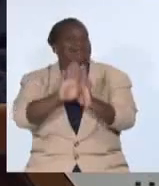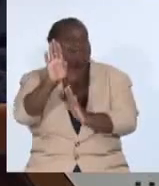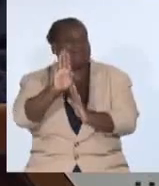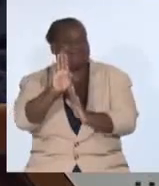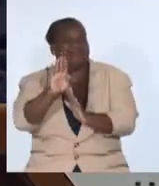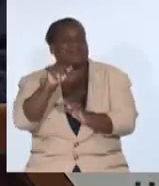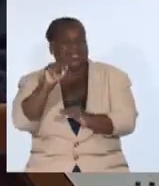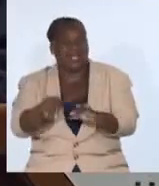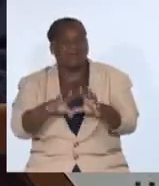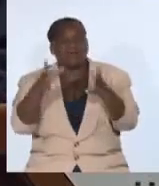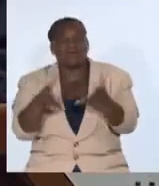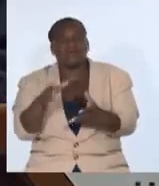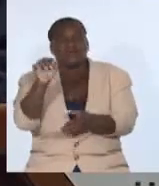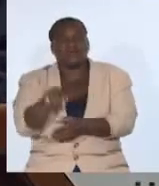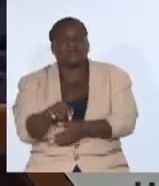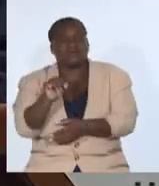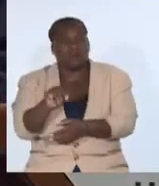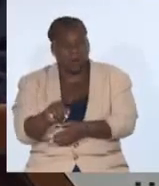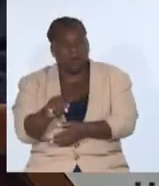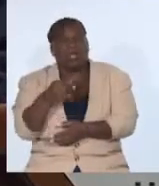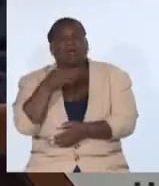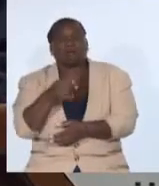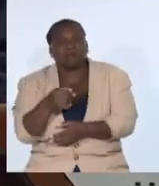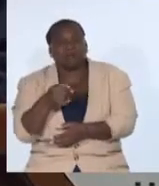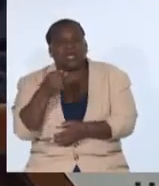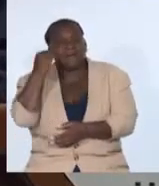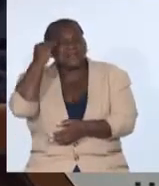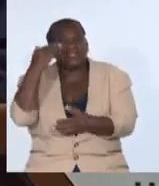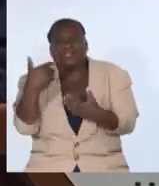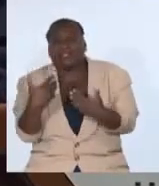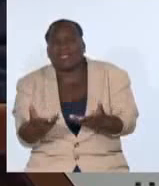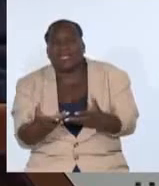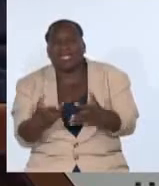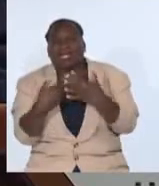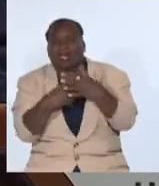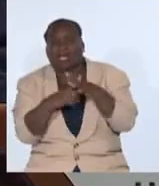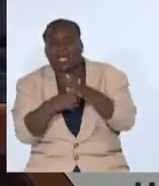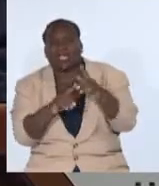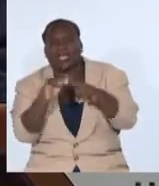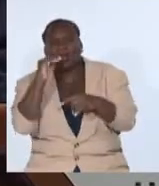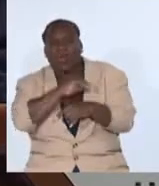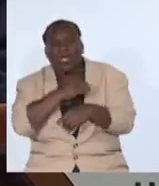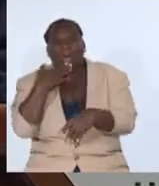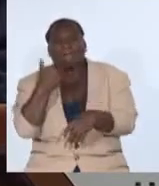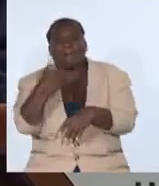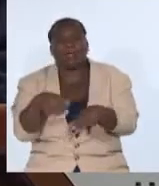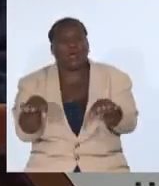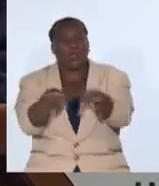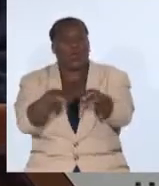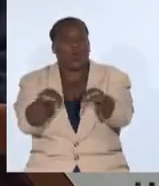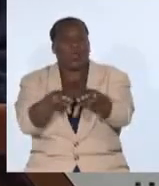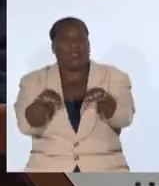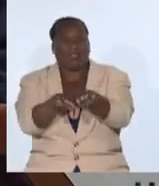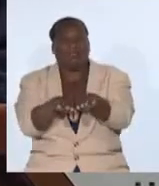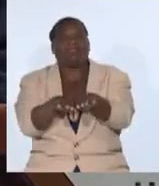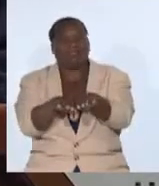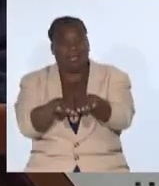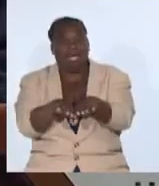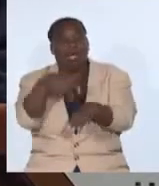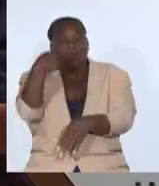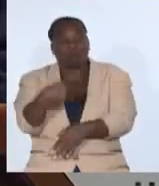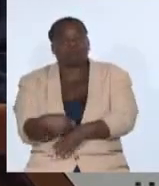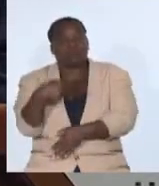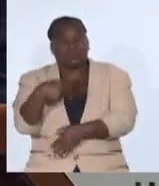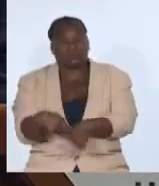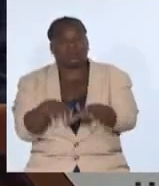para generar riqueza y bienestar que en condiciones de mayor igualdad equidad y Justicia